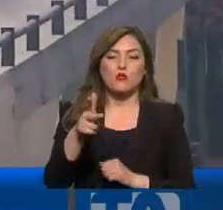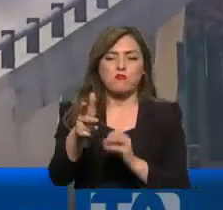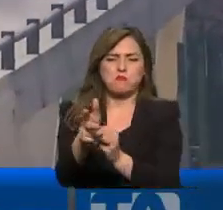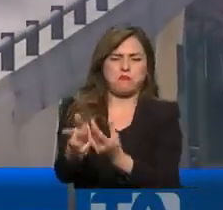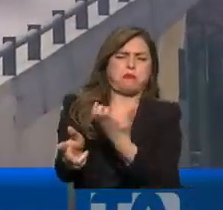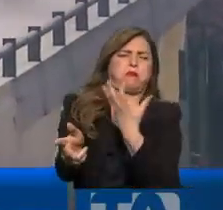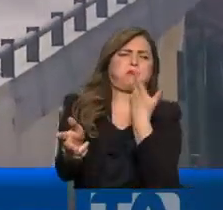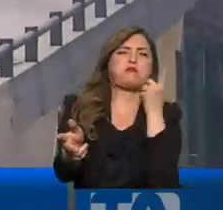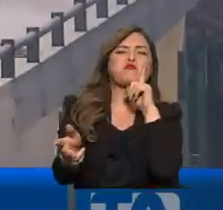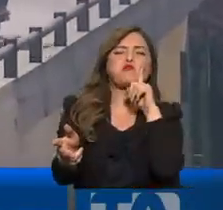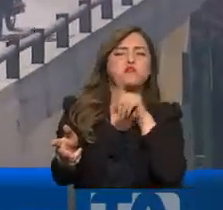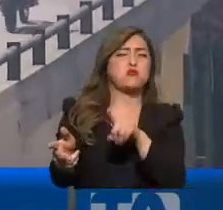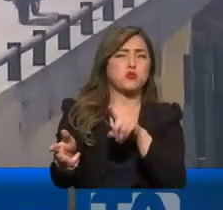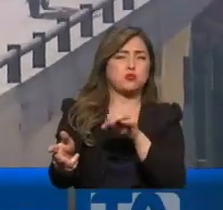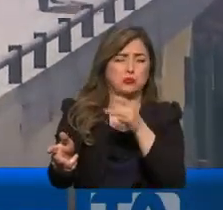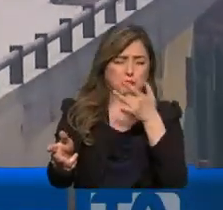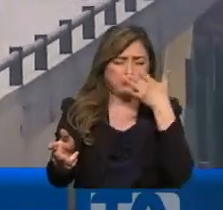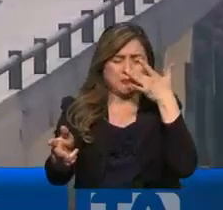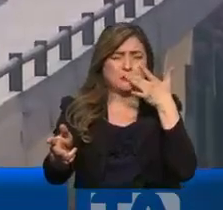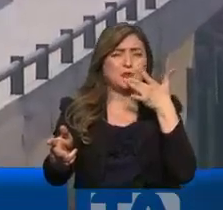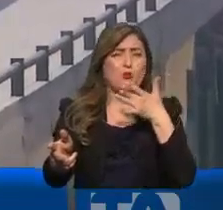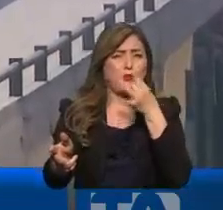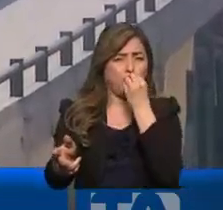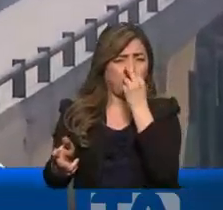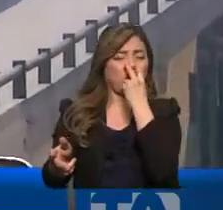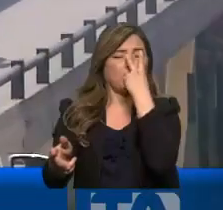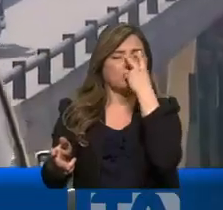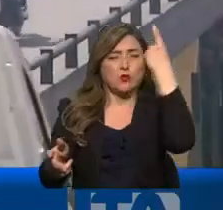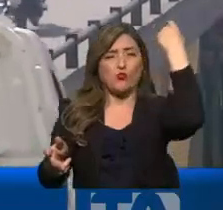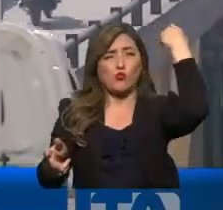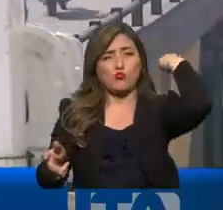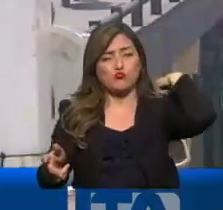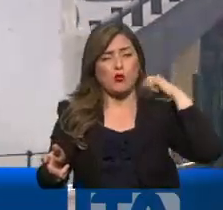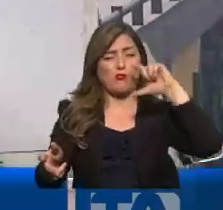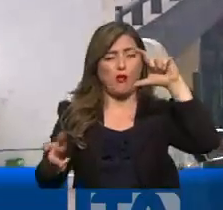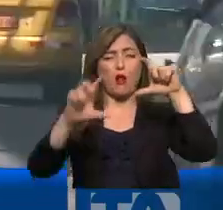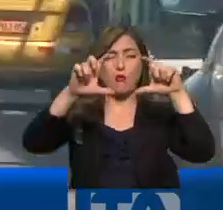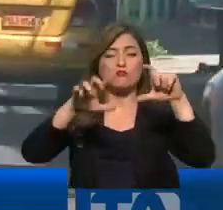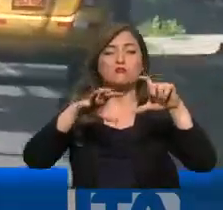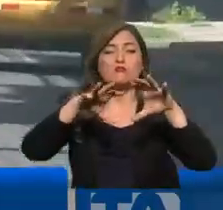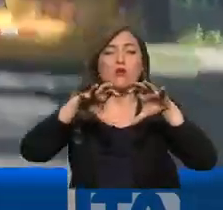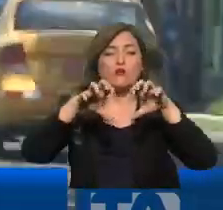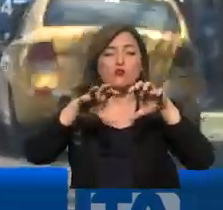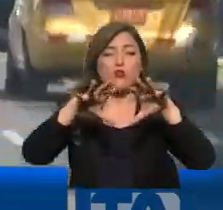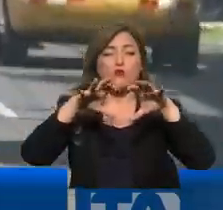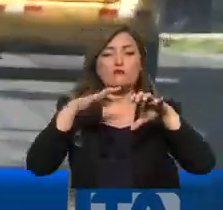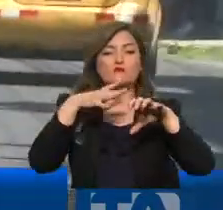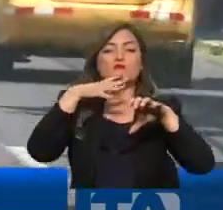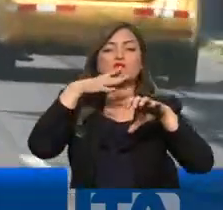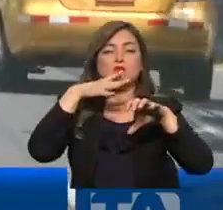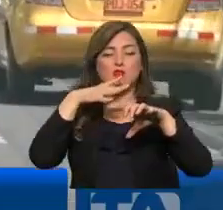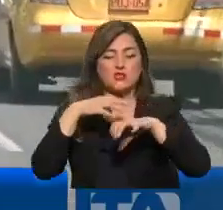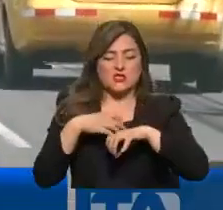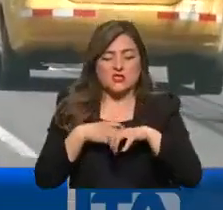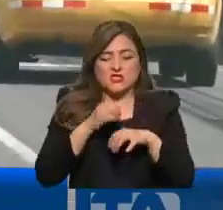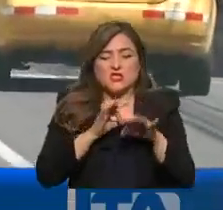de humo negro y las partículas tóxicas se meten en nuestros pulmones y sangre de manera imperceptible. Respiramos veneno